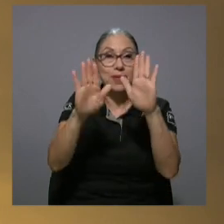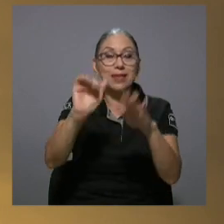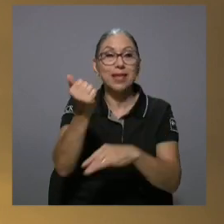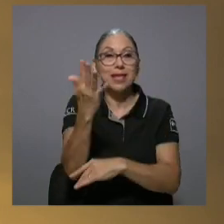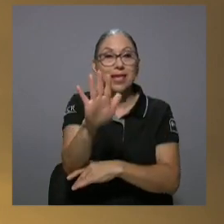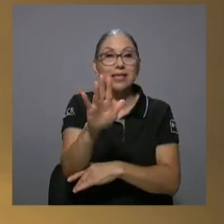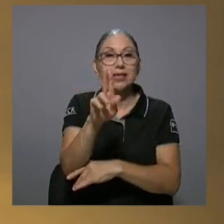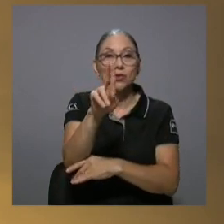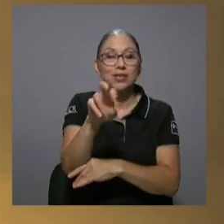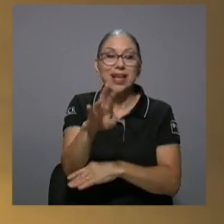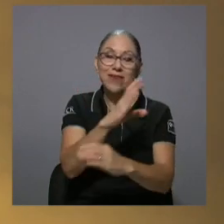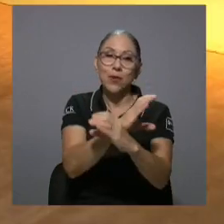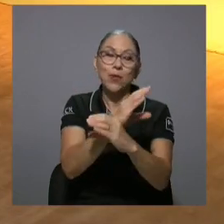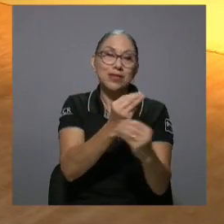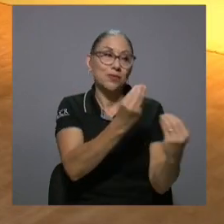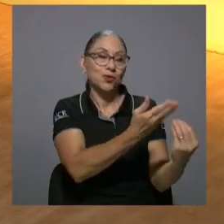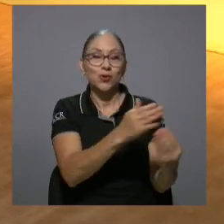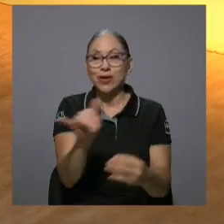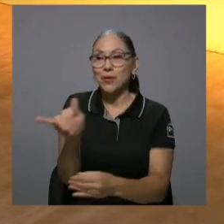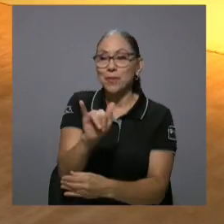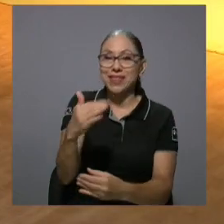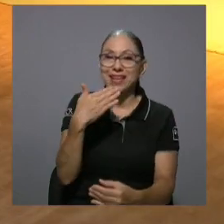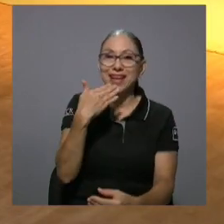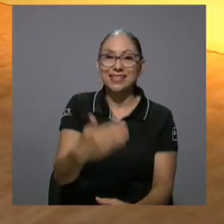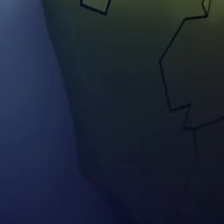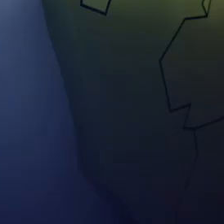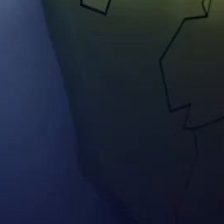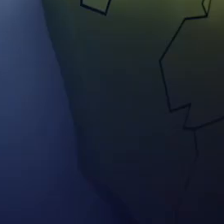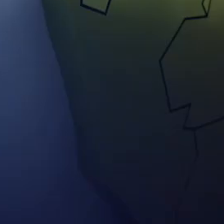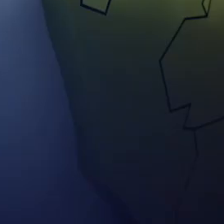UCR. Cuídese mucho, Alberto. Igualmente, gracias.